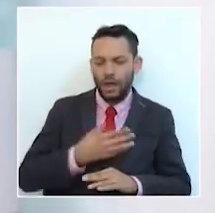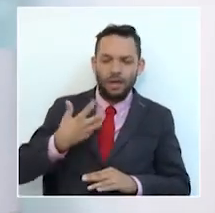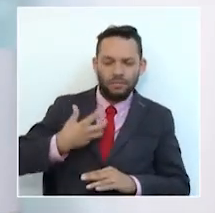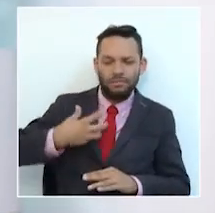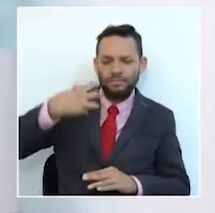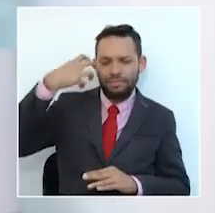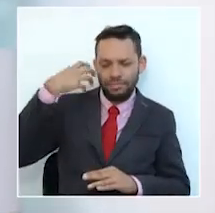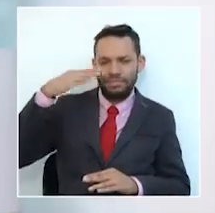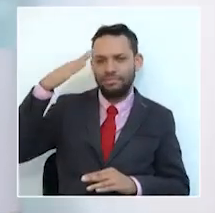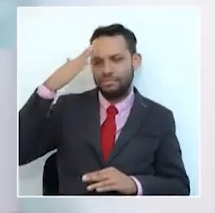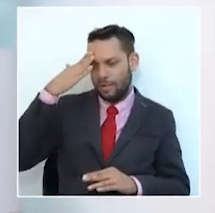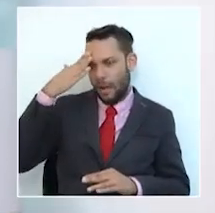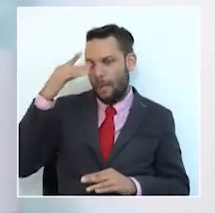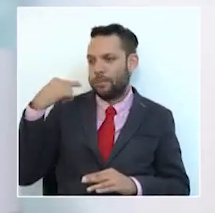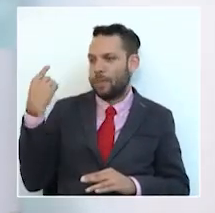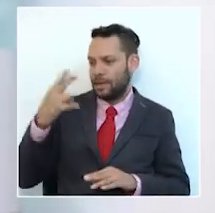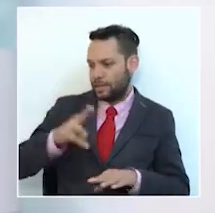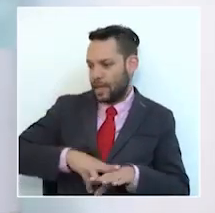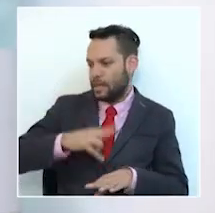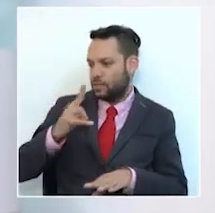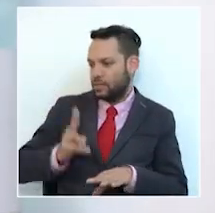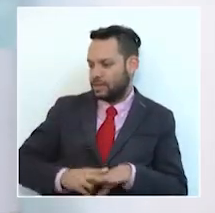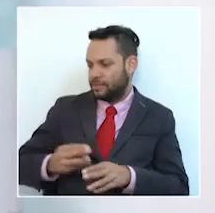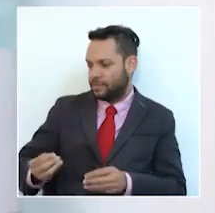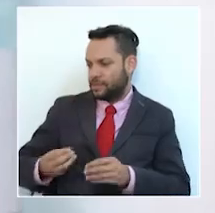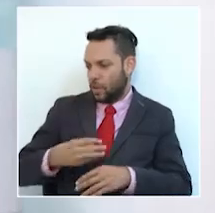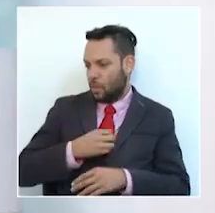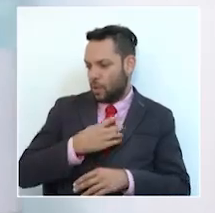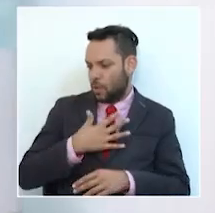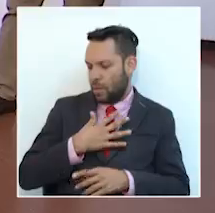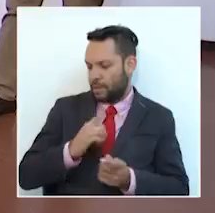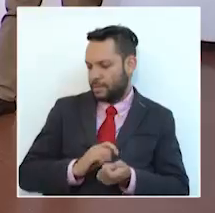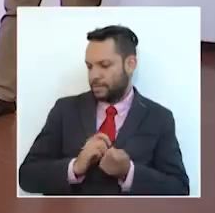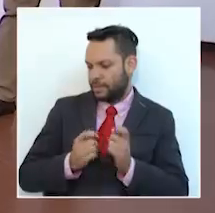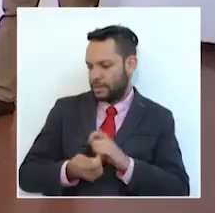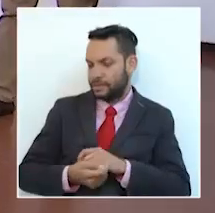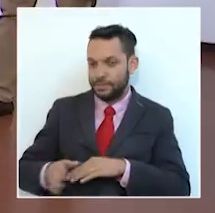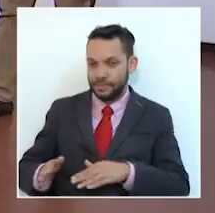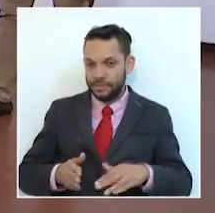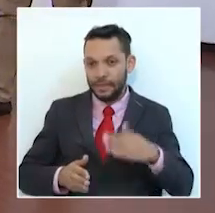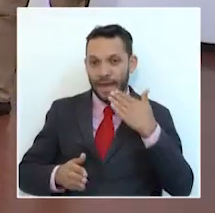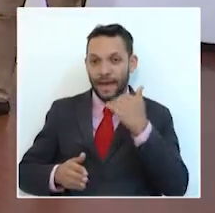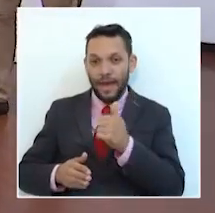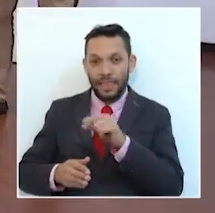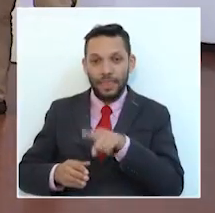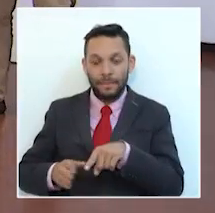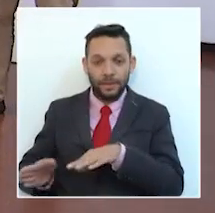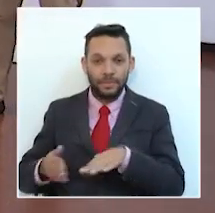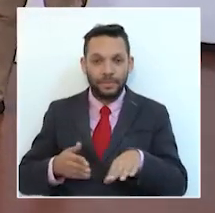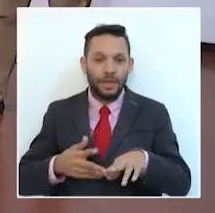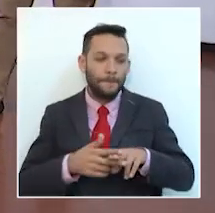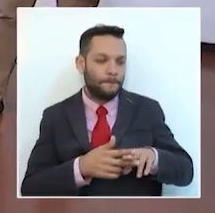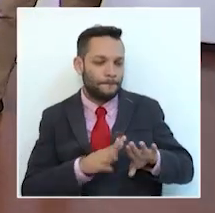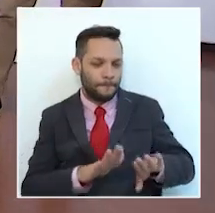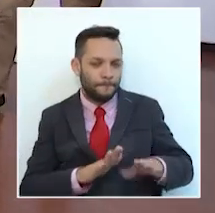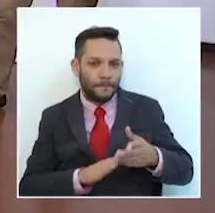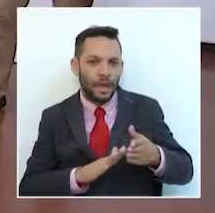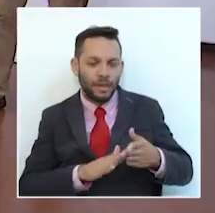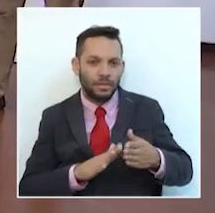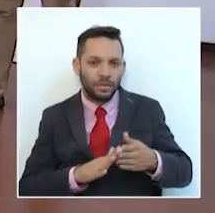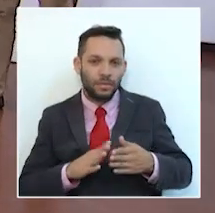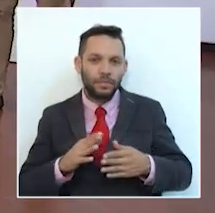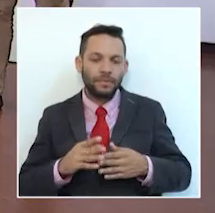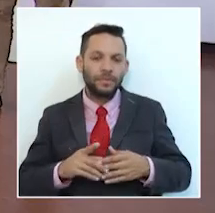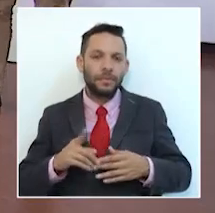muchos años y que tenemos que aprovecharlas yo creo que lourdes sí perdón antes de que entre el autor aludes desde los años